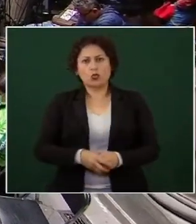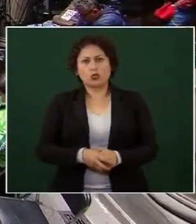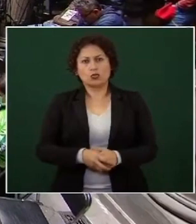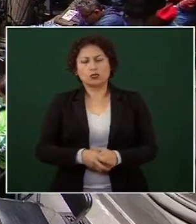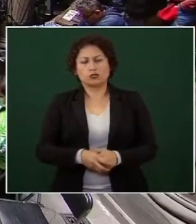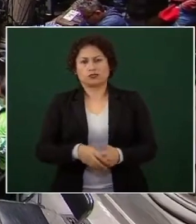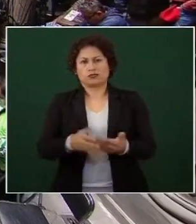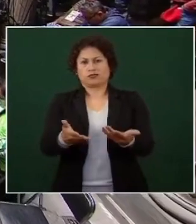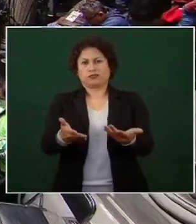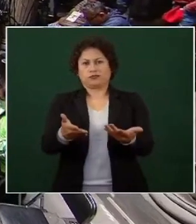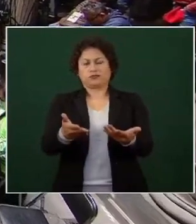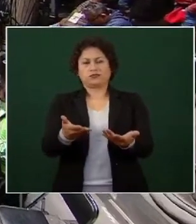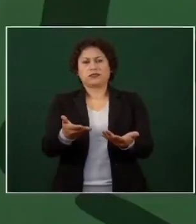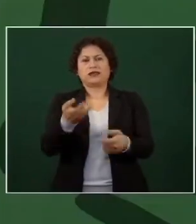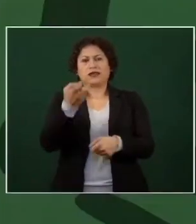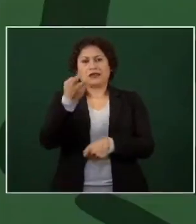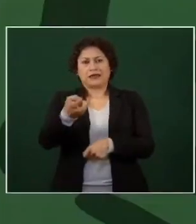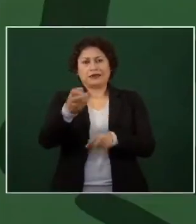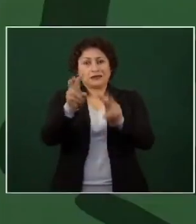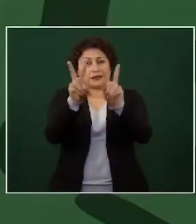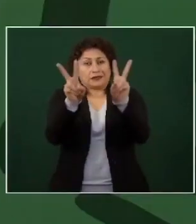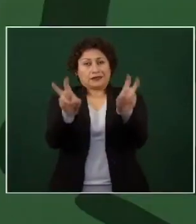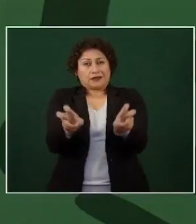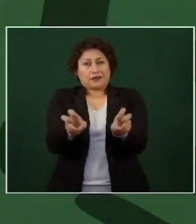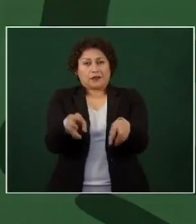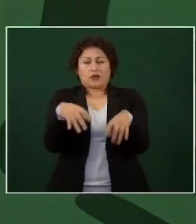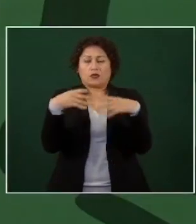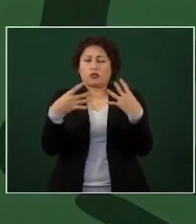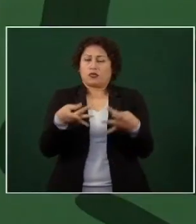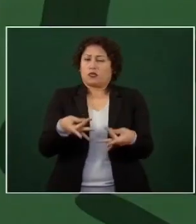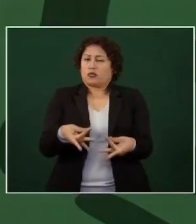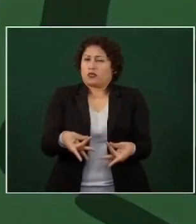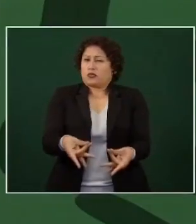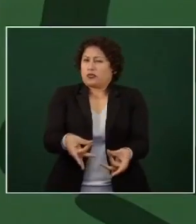es un asunto delicadísimo.